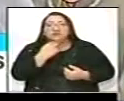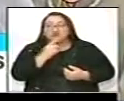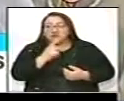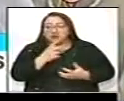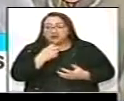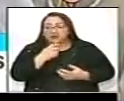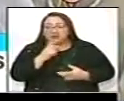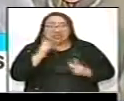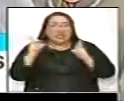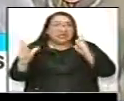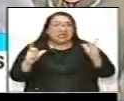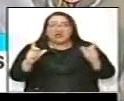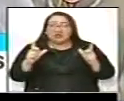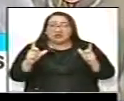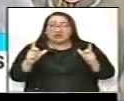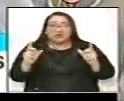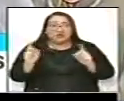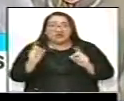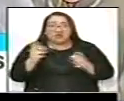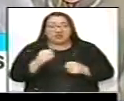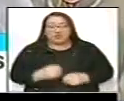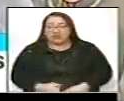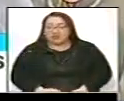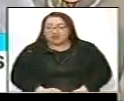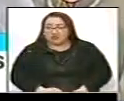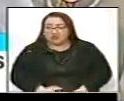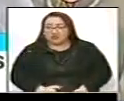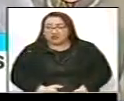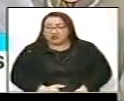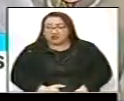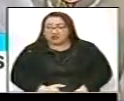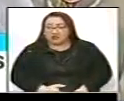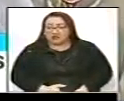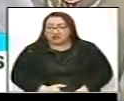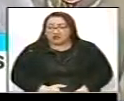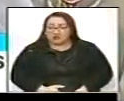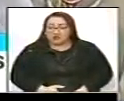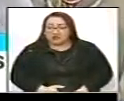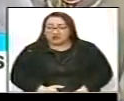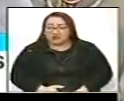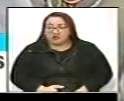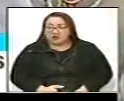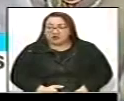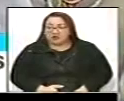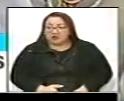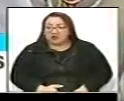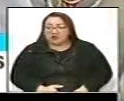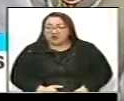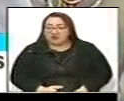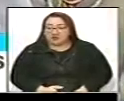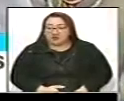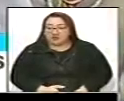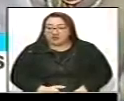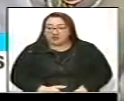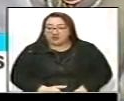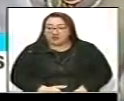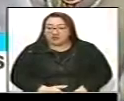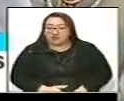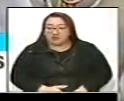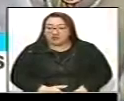quiere decir grito, ¿verdad? Nosotros estamos en la cultura del grito, que es la antesala a la cultura del